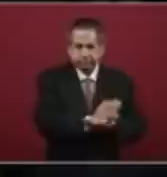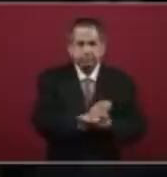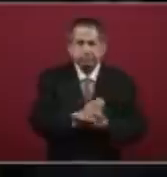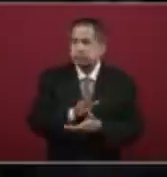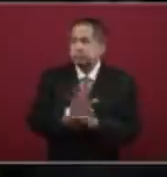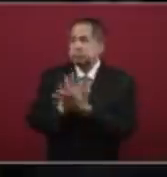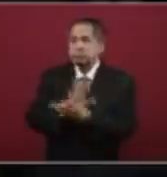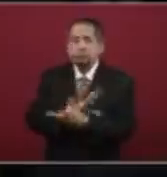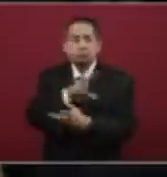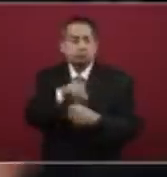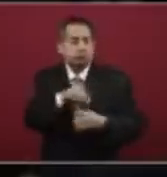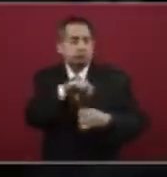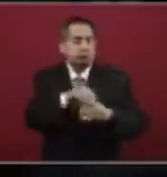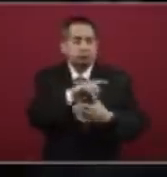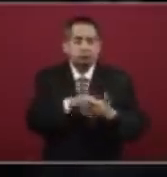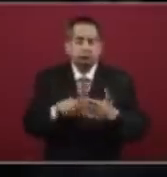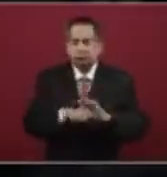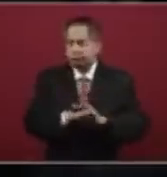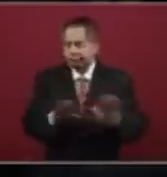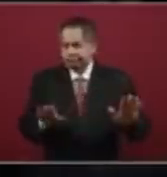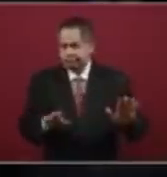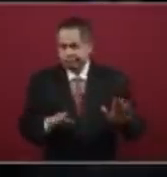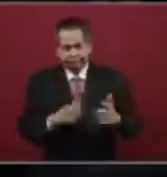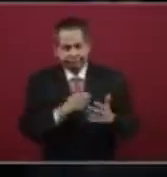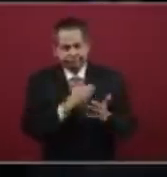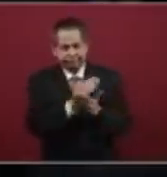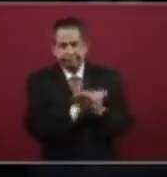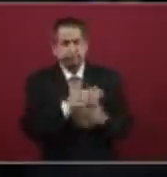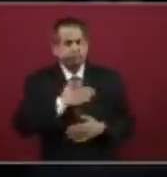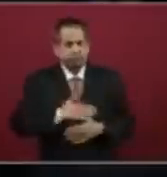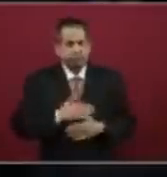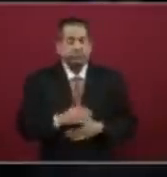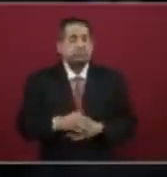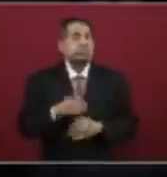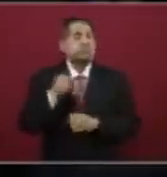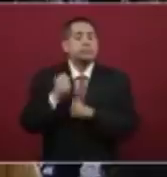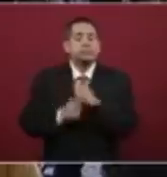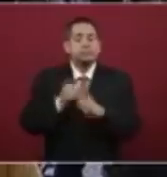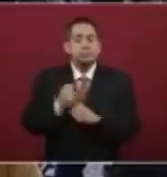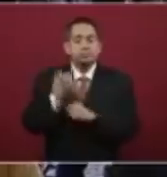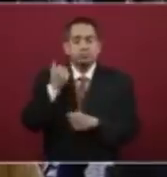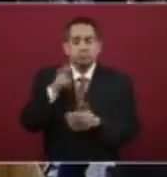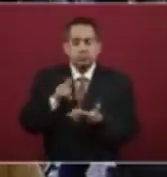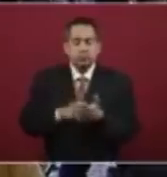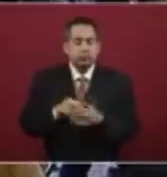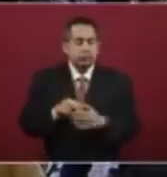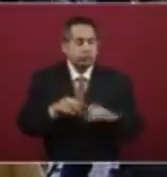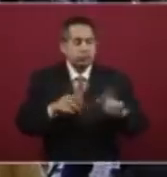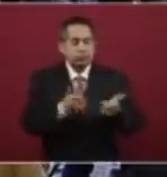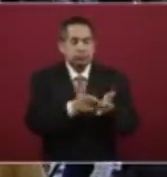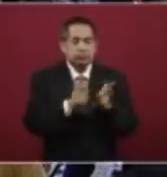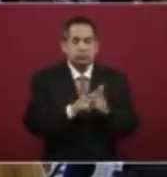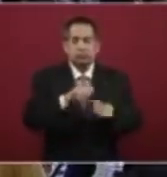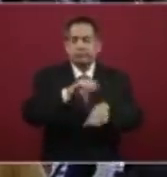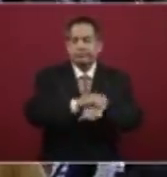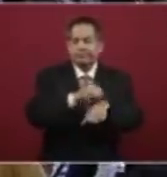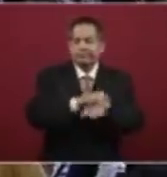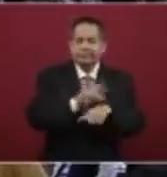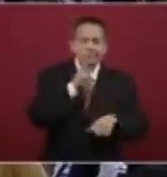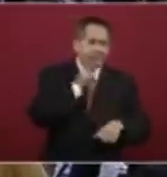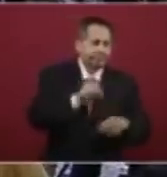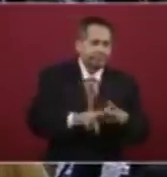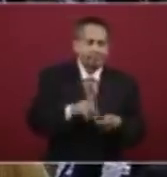rompiendo la igualdad, rompiendo la equidad. Año 2000, amigos de Fox, Pemex